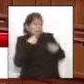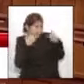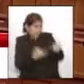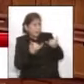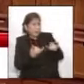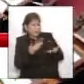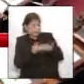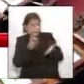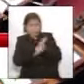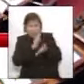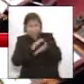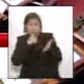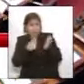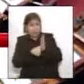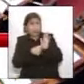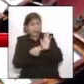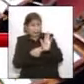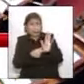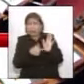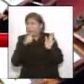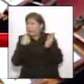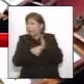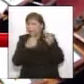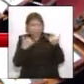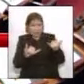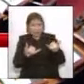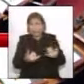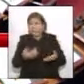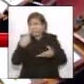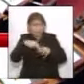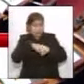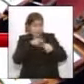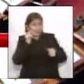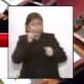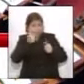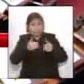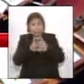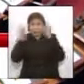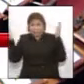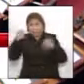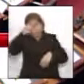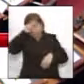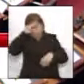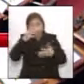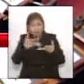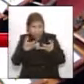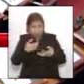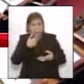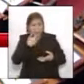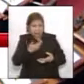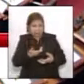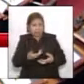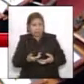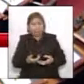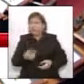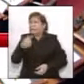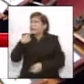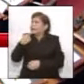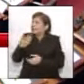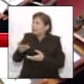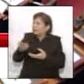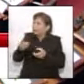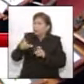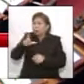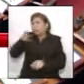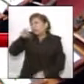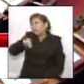la carta. O sea, yo la presento ahorita para que salga mañana publicada en El Peruano. Eso. Yo la puedo publicar en El Peruano el